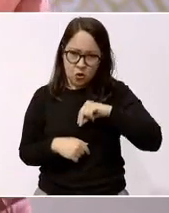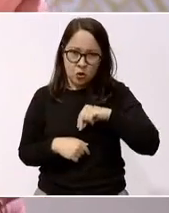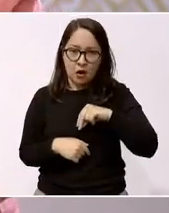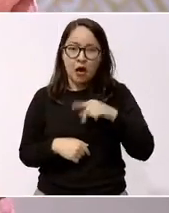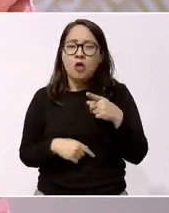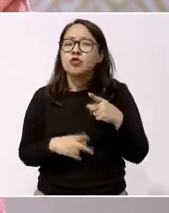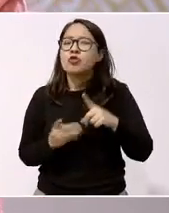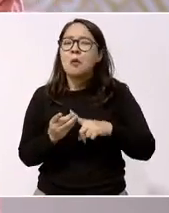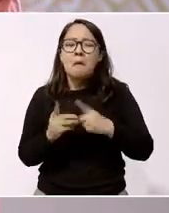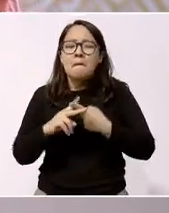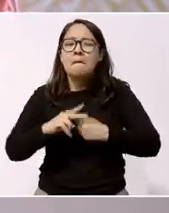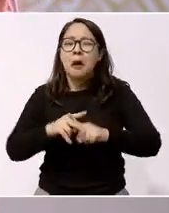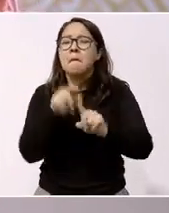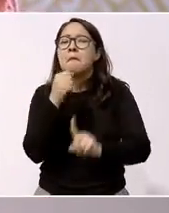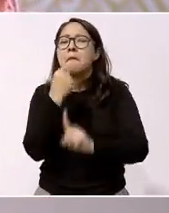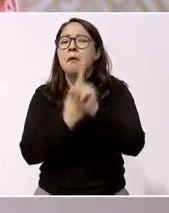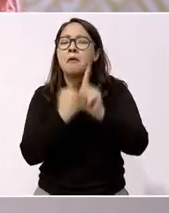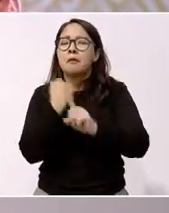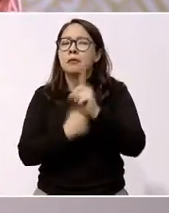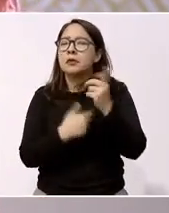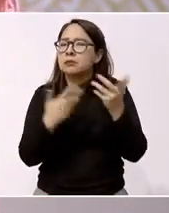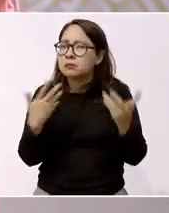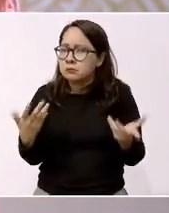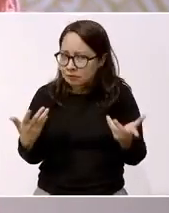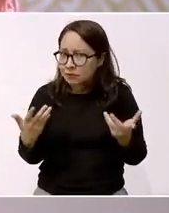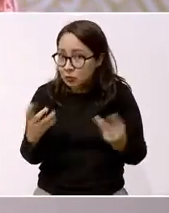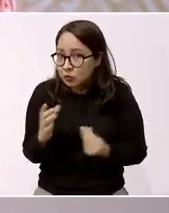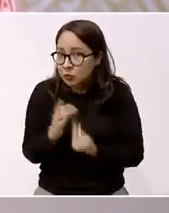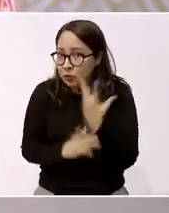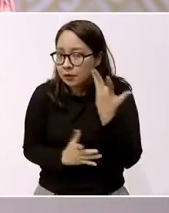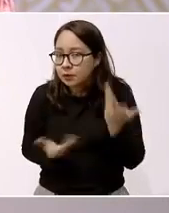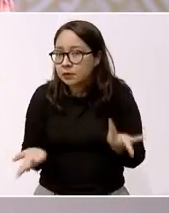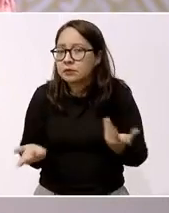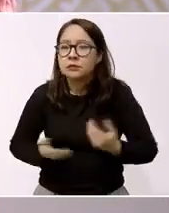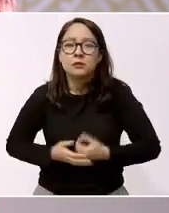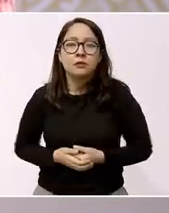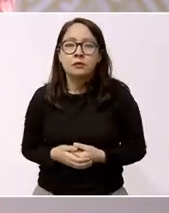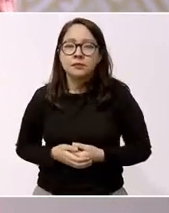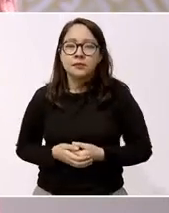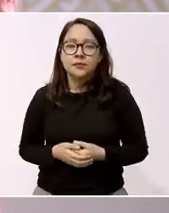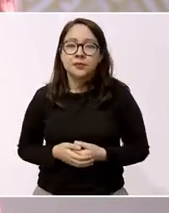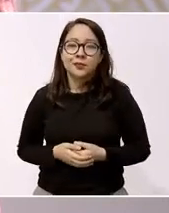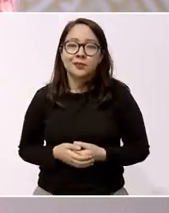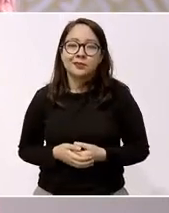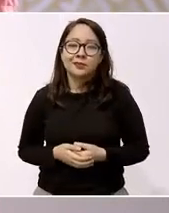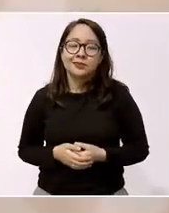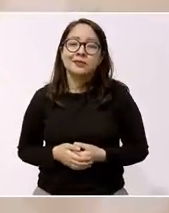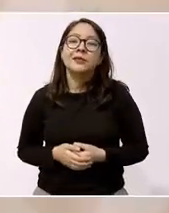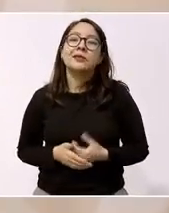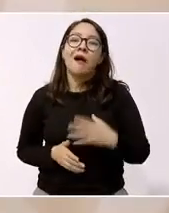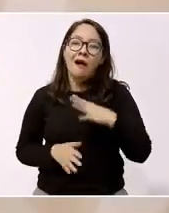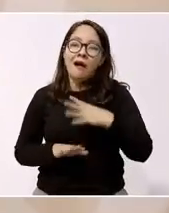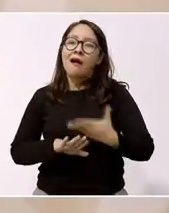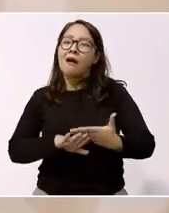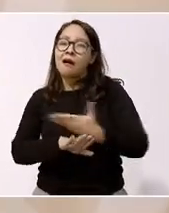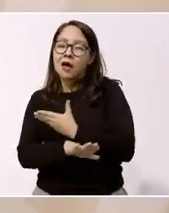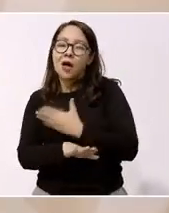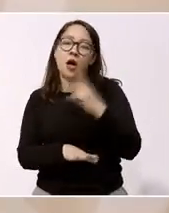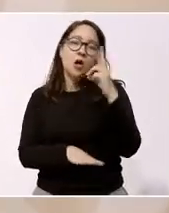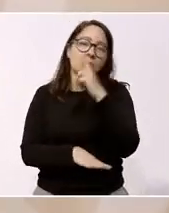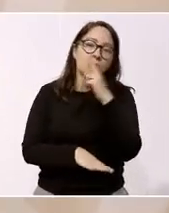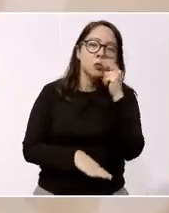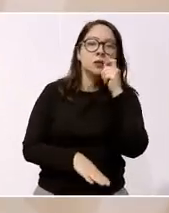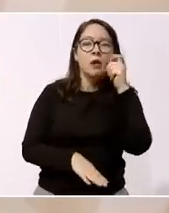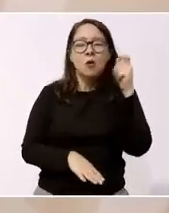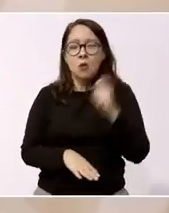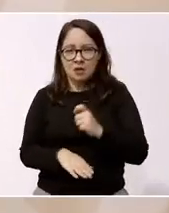se origina, este nuevo problema, por la intervención, invasión de Rusia,